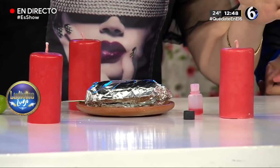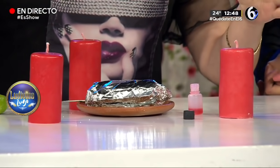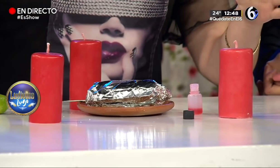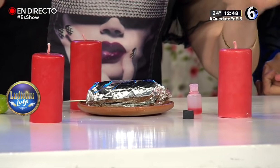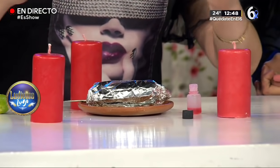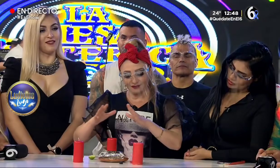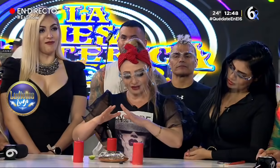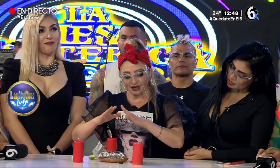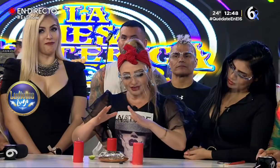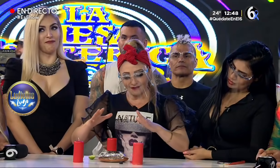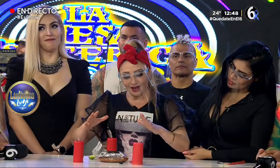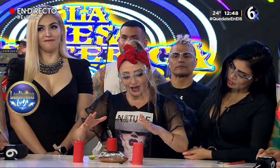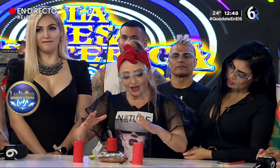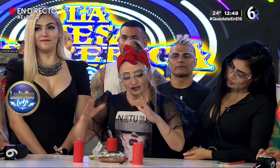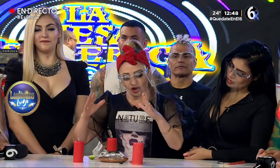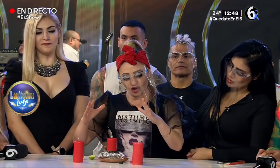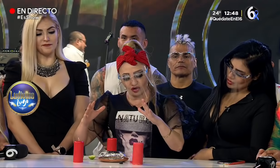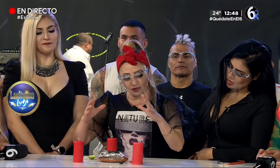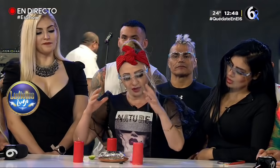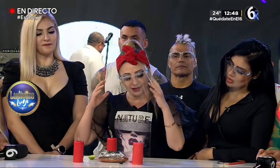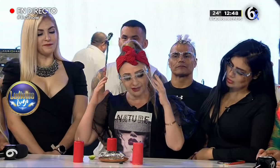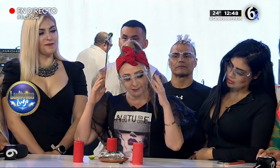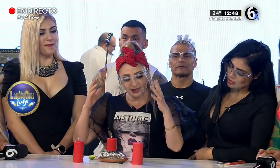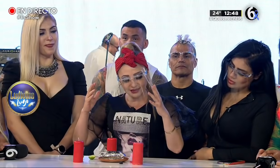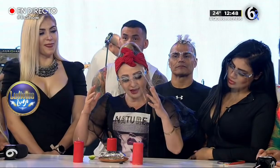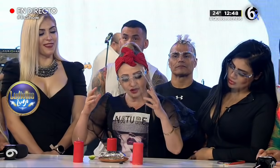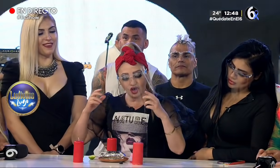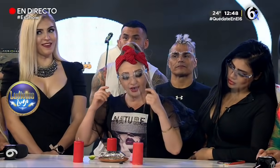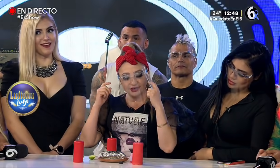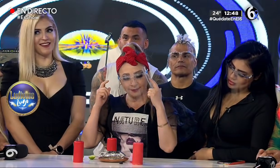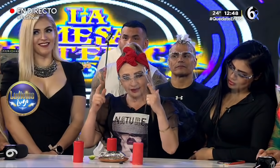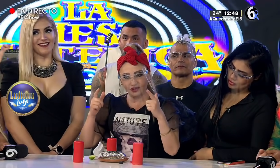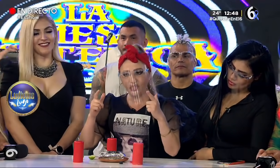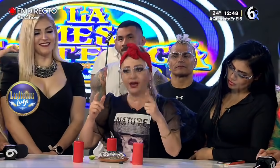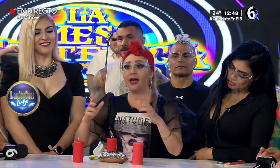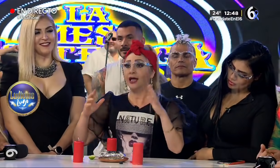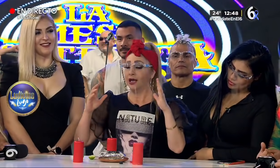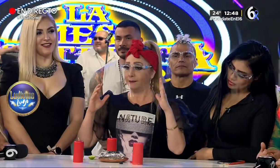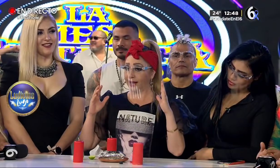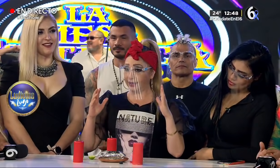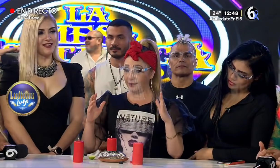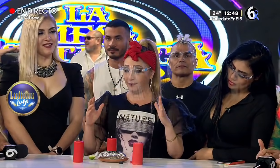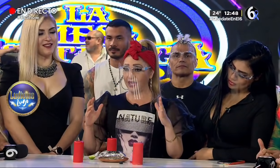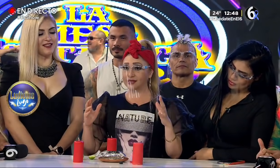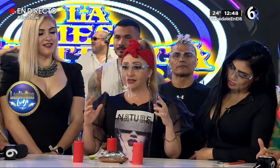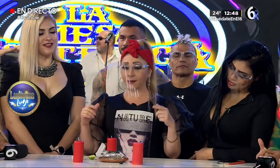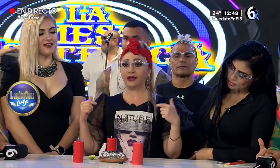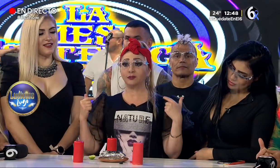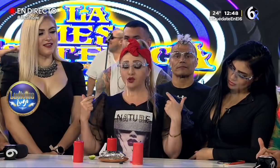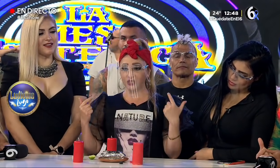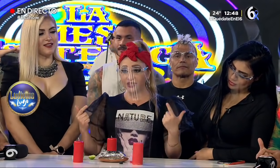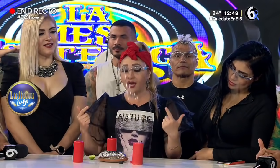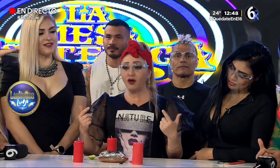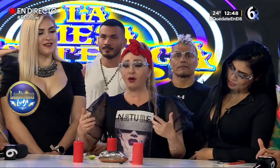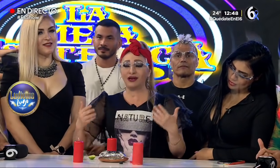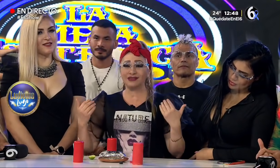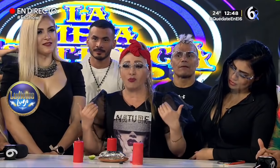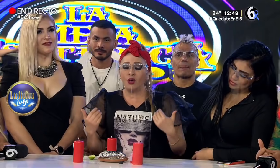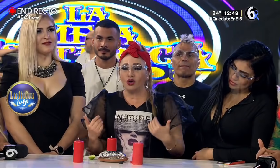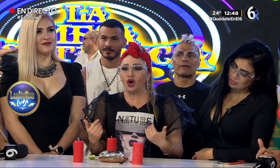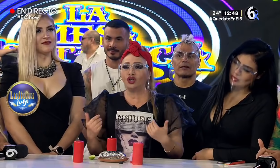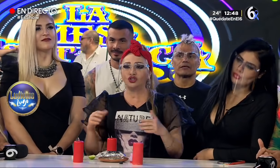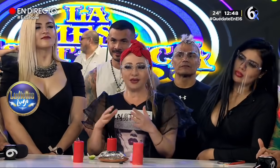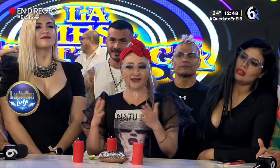velar. Que se vele todo. Y voy a estar pensando en esa persona para que empiece a ser más positivo,